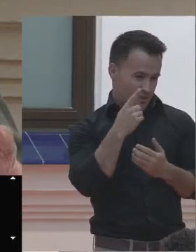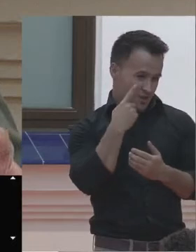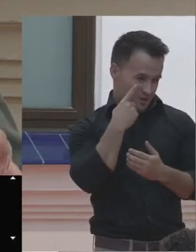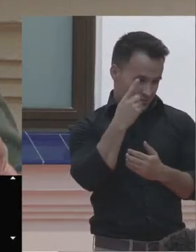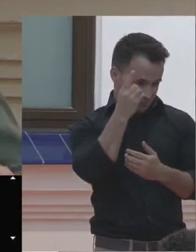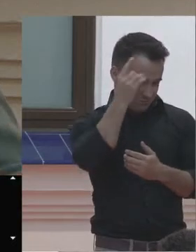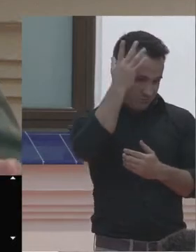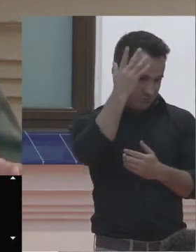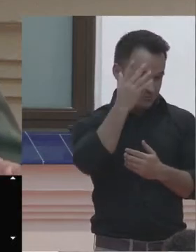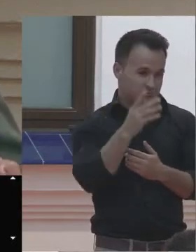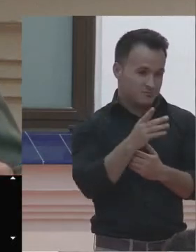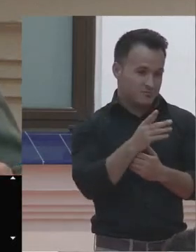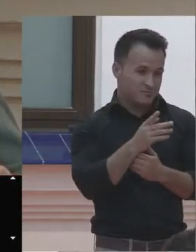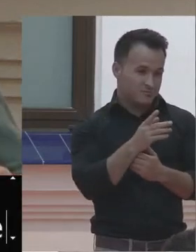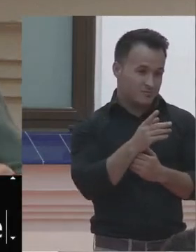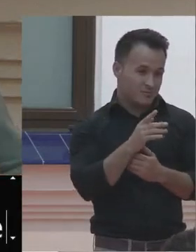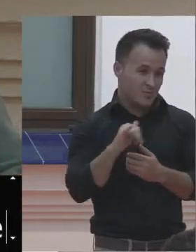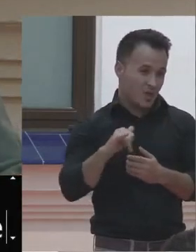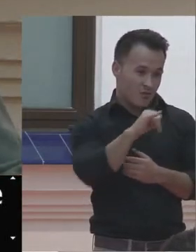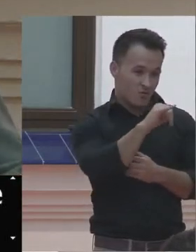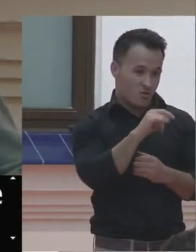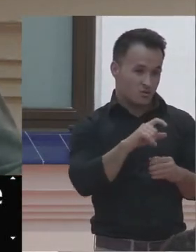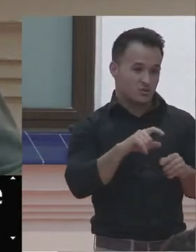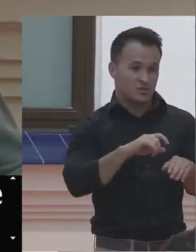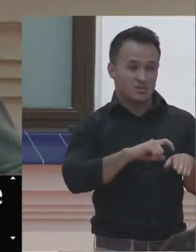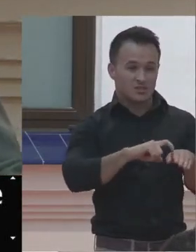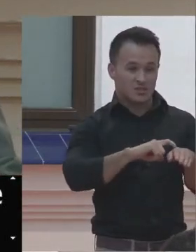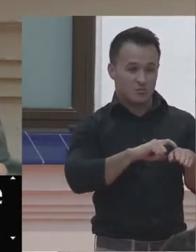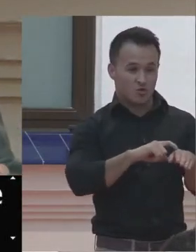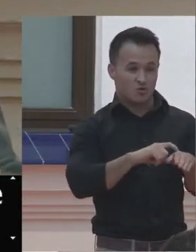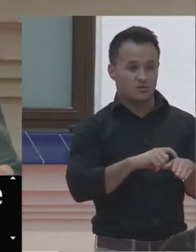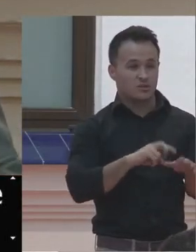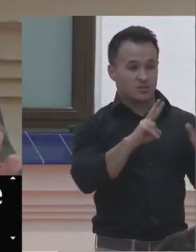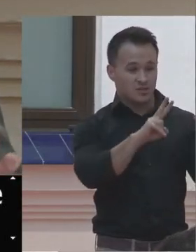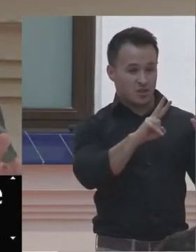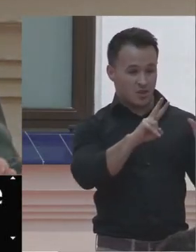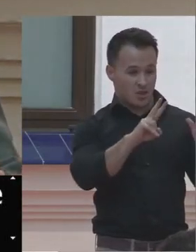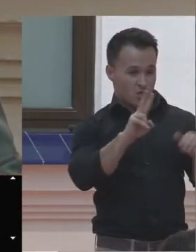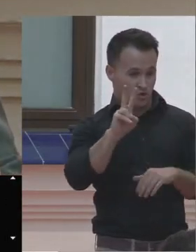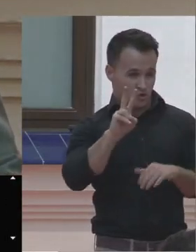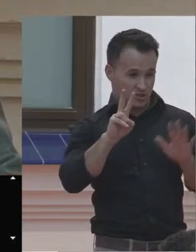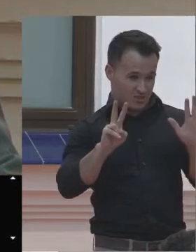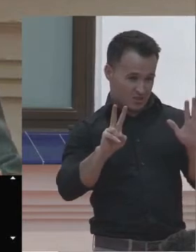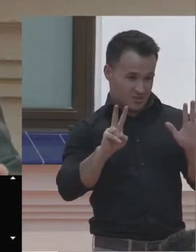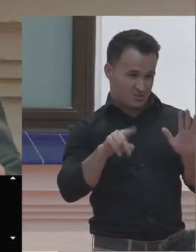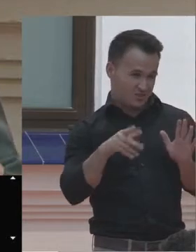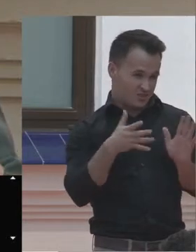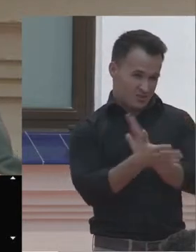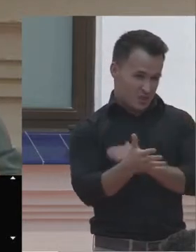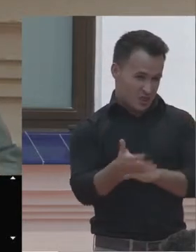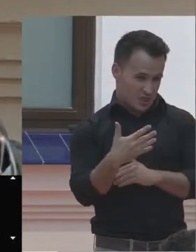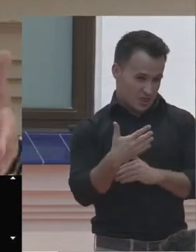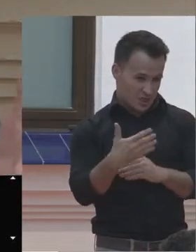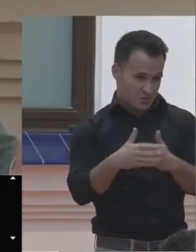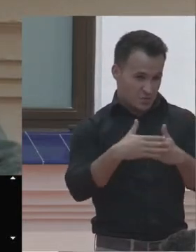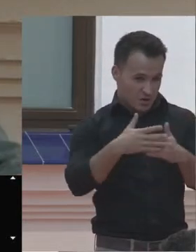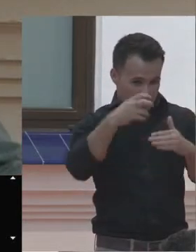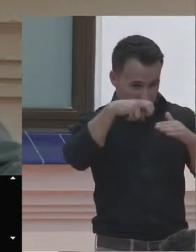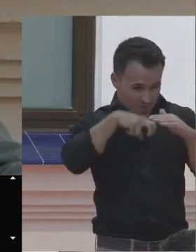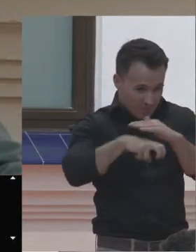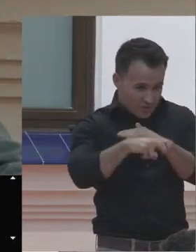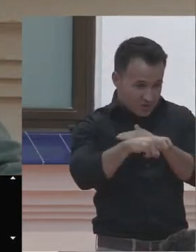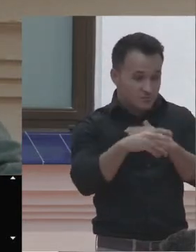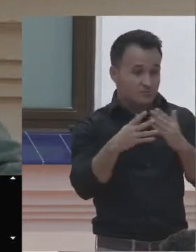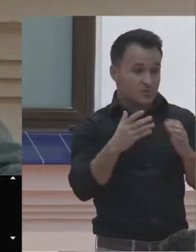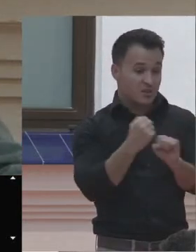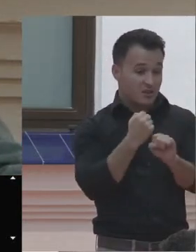era como un 727, pero peor. Bueno, ¿cómo se metió ese señor ya por la puerta siquiera? No lo sé. Pero bueno, cuando